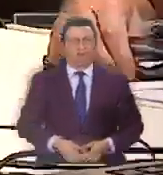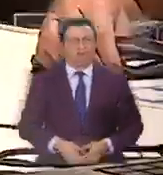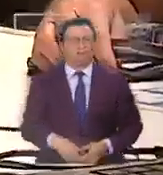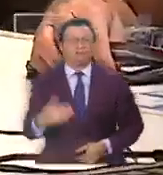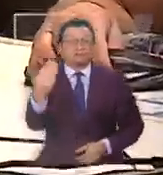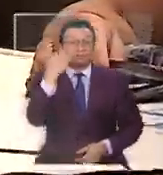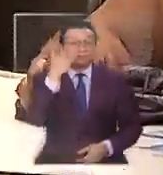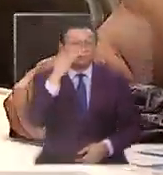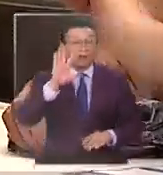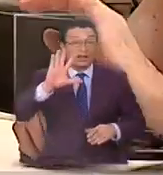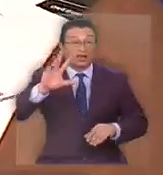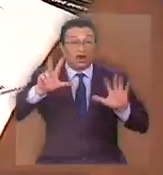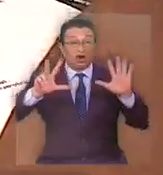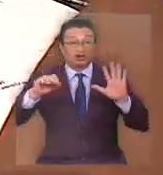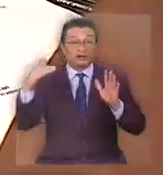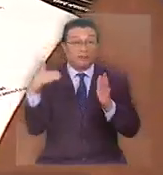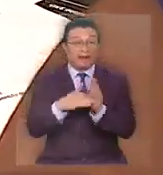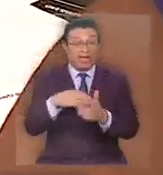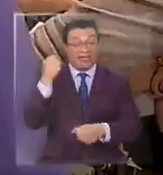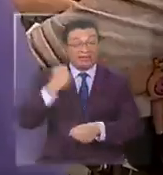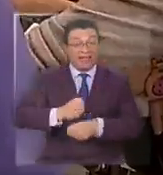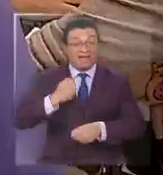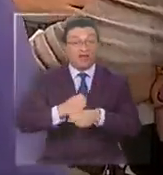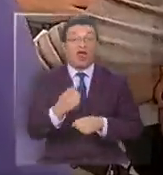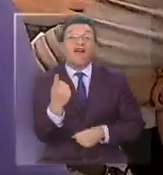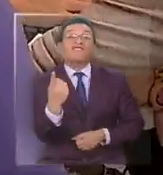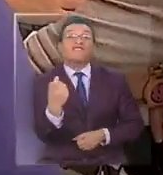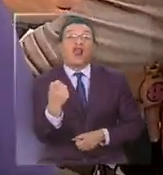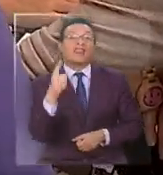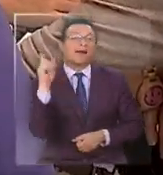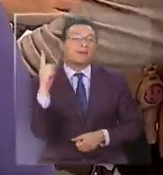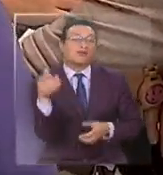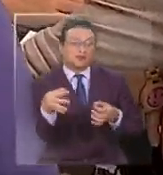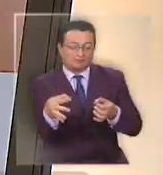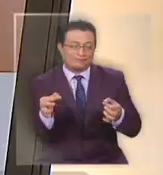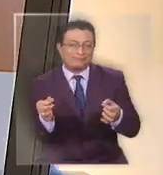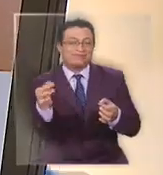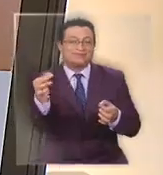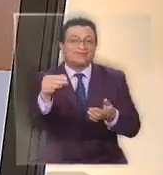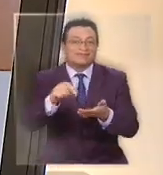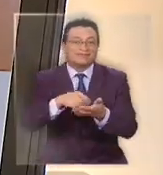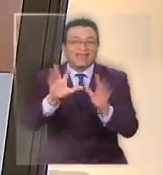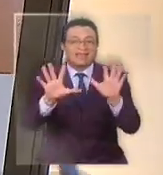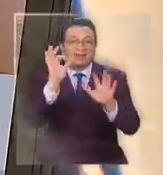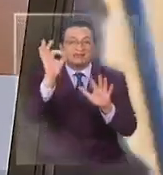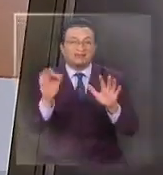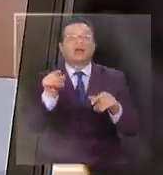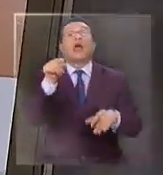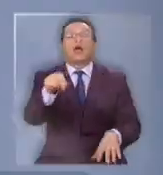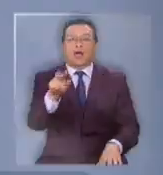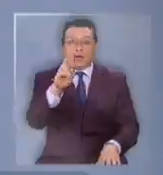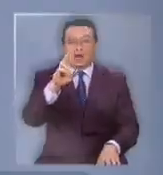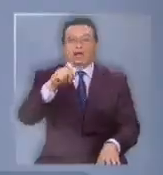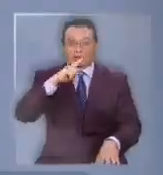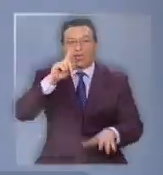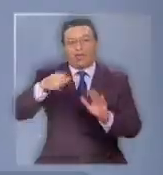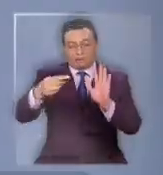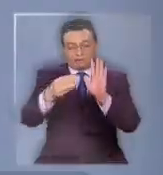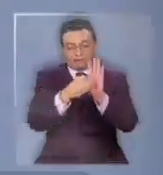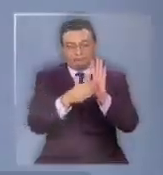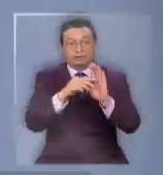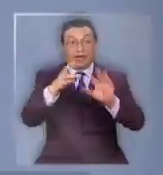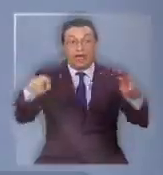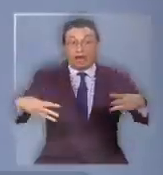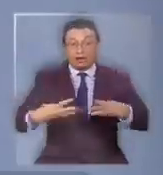Son casi 580.000 los trabajadores con boleta que deben realizar la operación renta. Y tal como consta en las